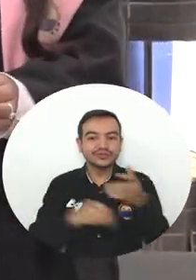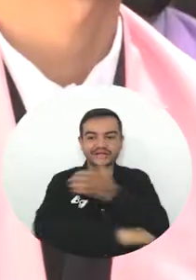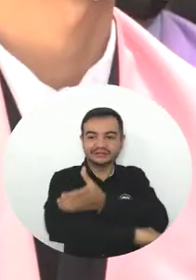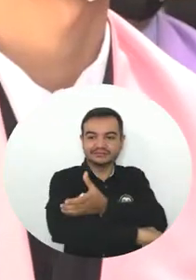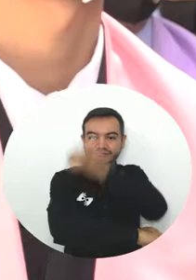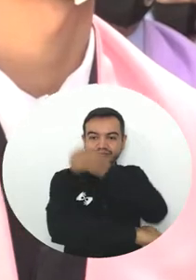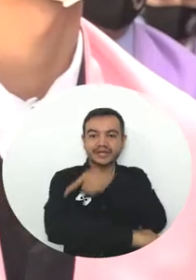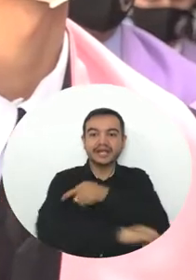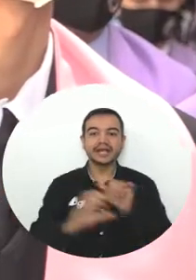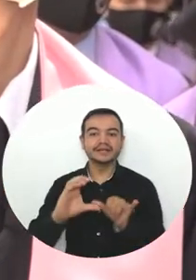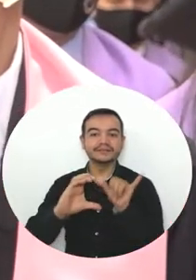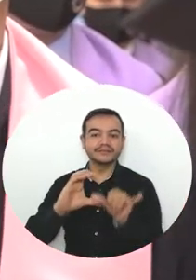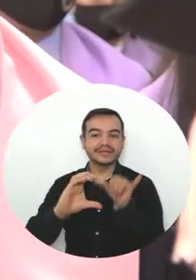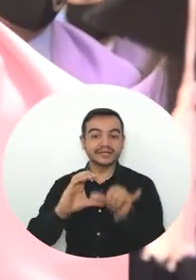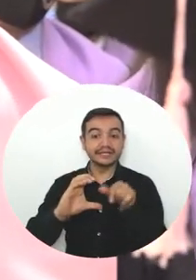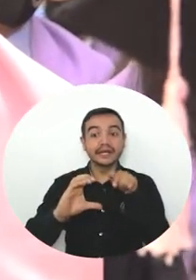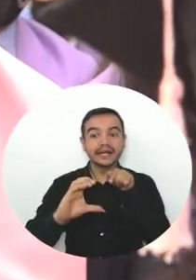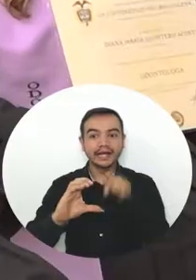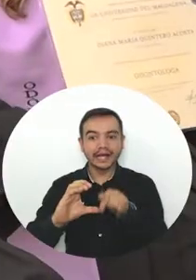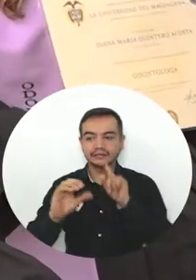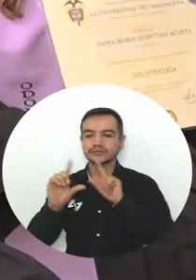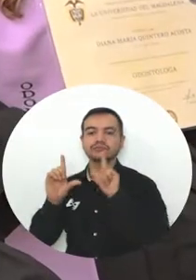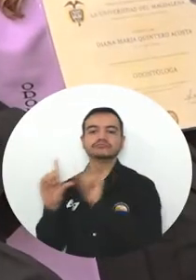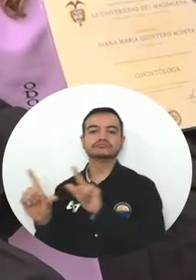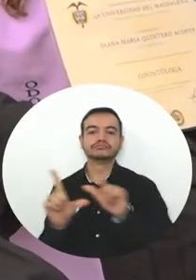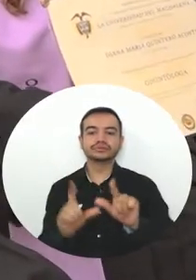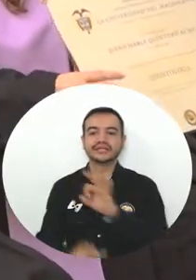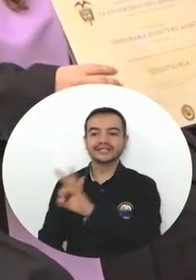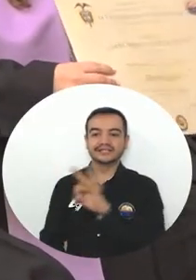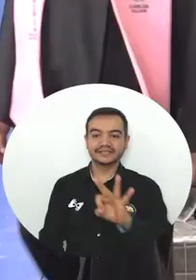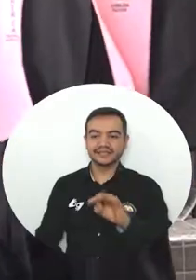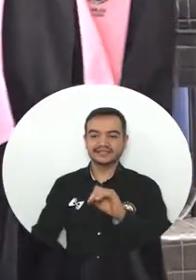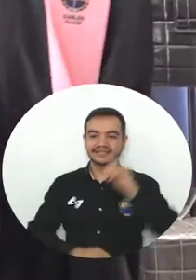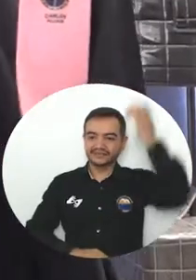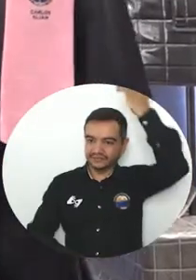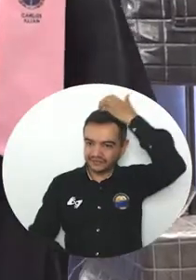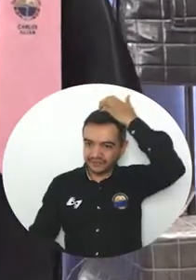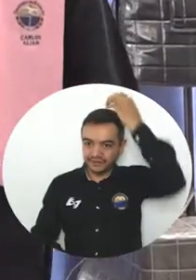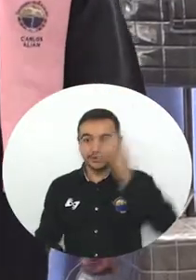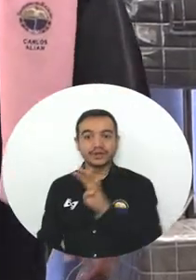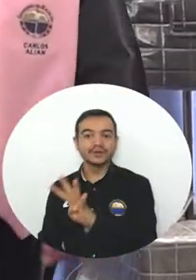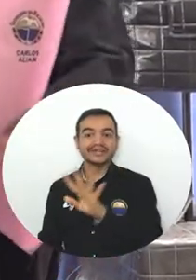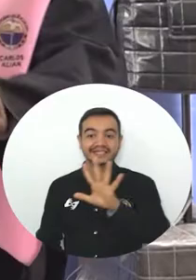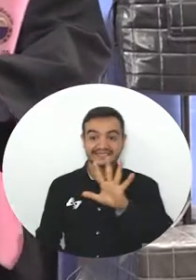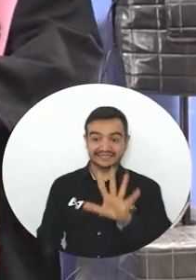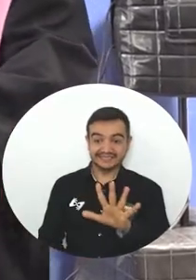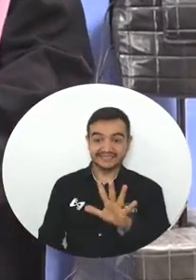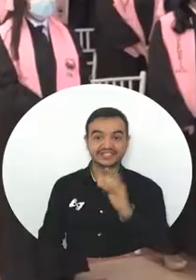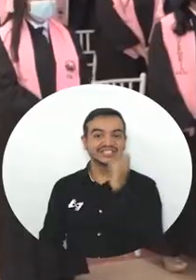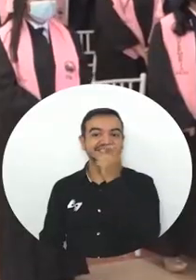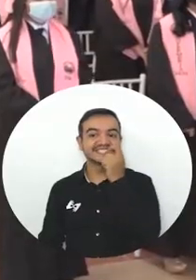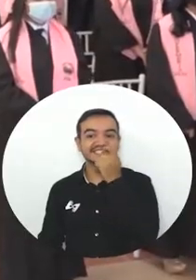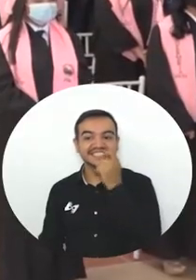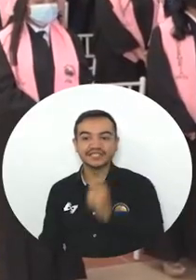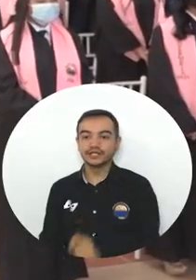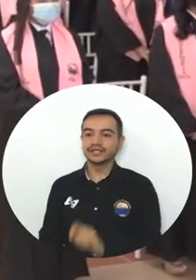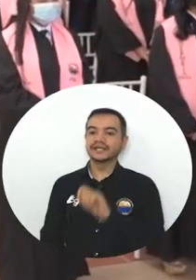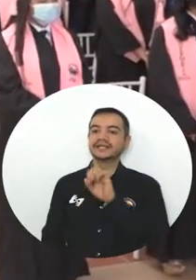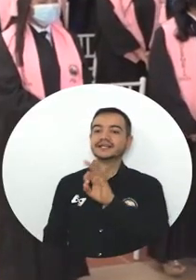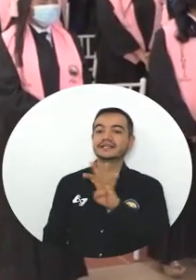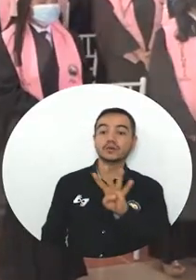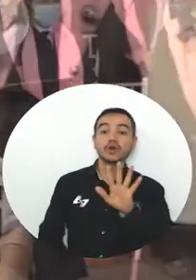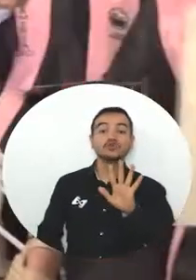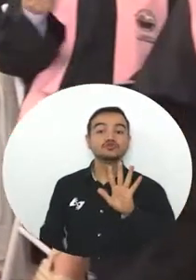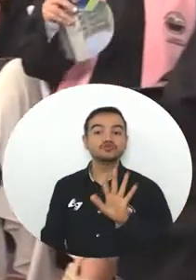se graduaron 33 nuevos enfermeros, 45 odontólogos y 34 psicólogos. Un poco